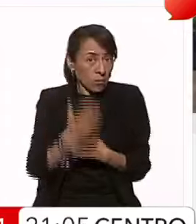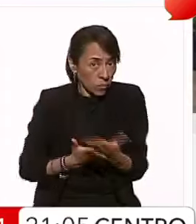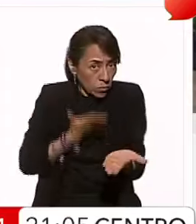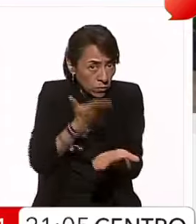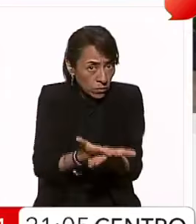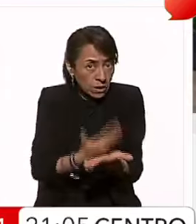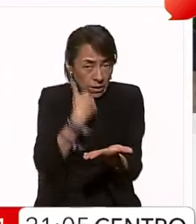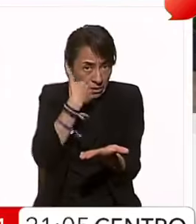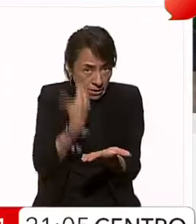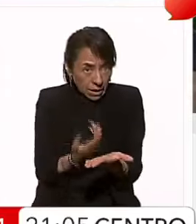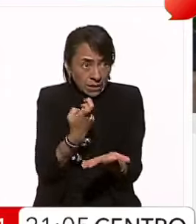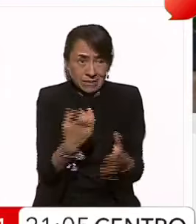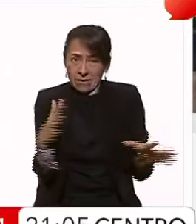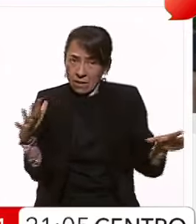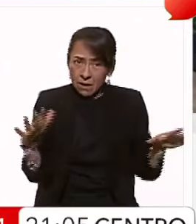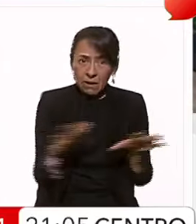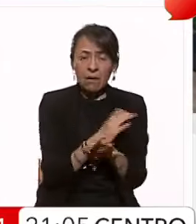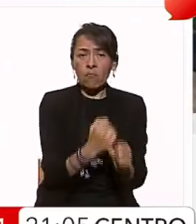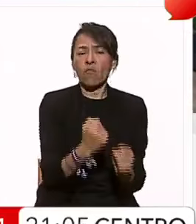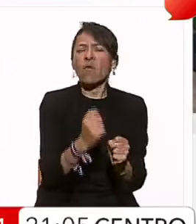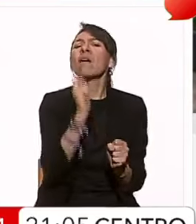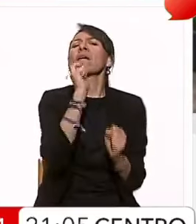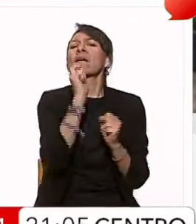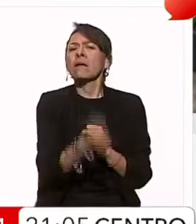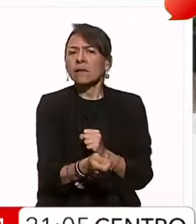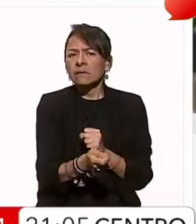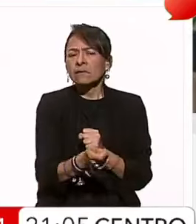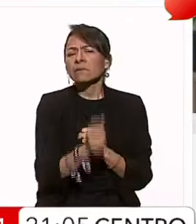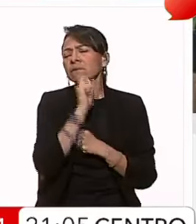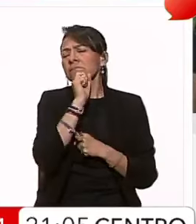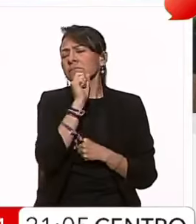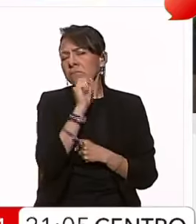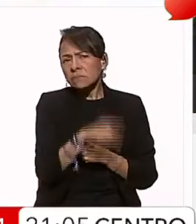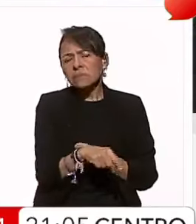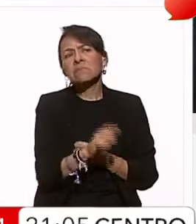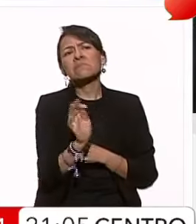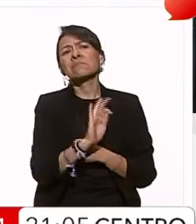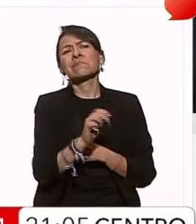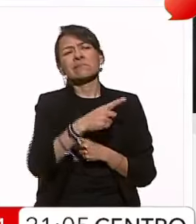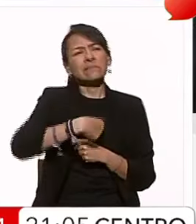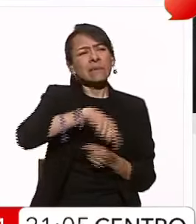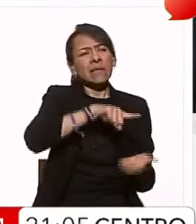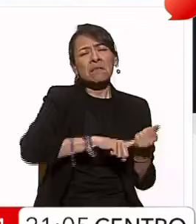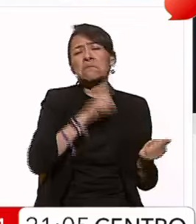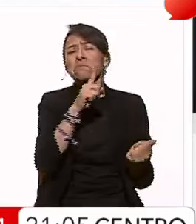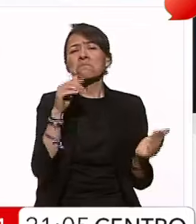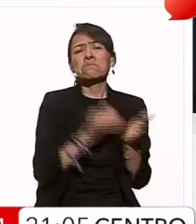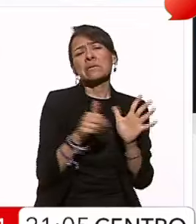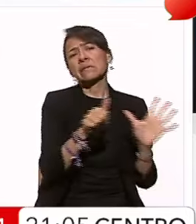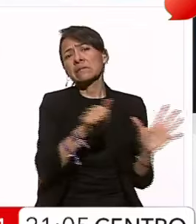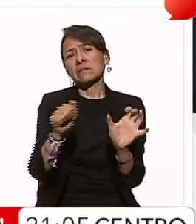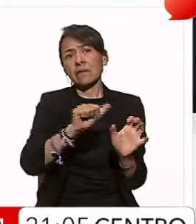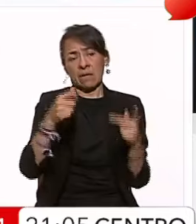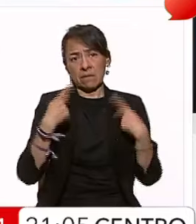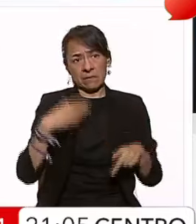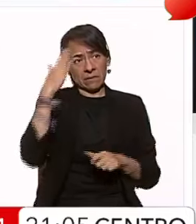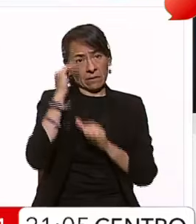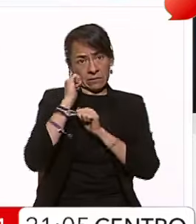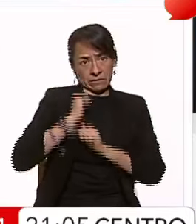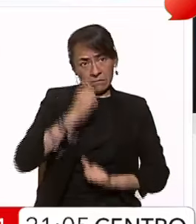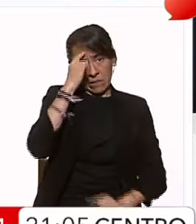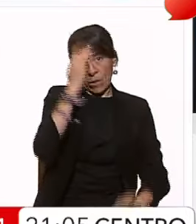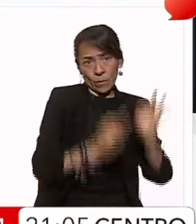se propone es decir sustituir en un solo momento a más de 1600 personas juzgadoras